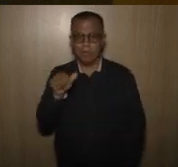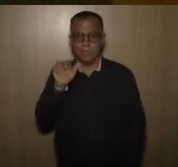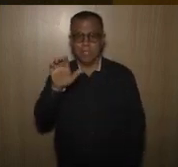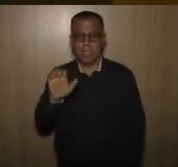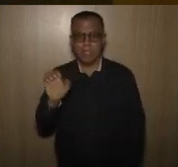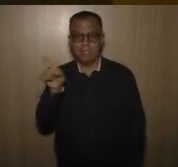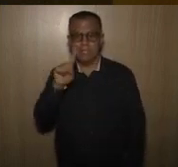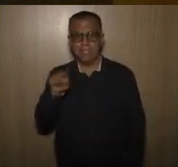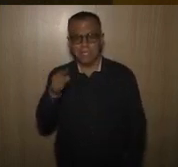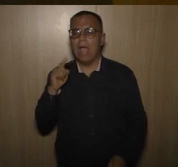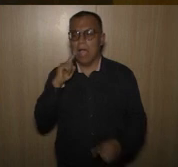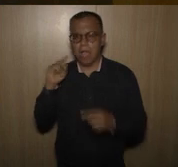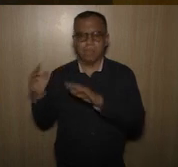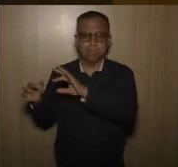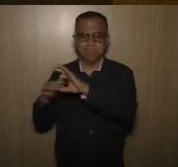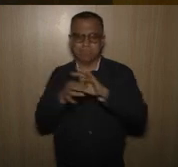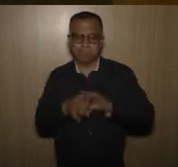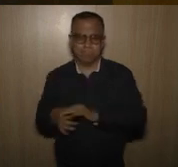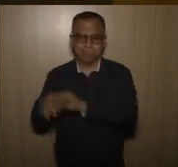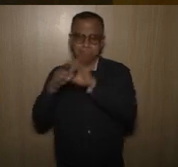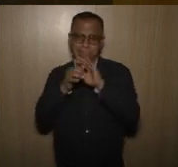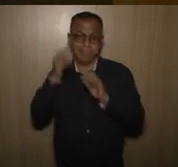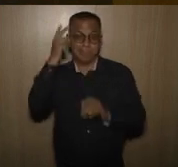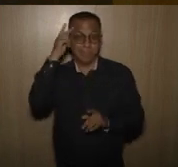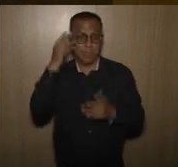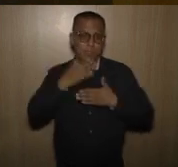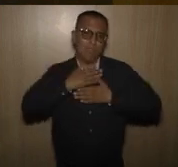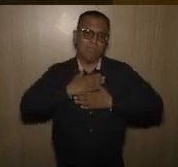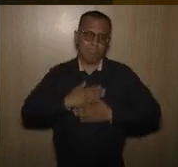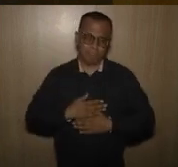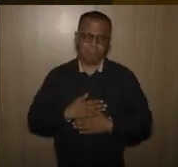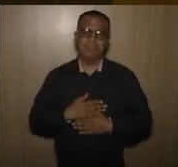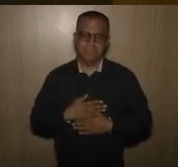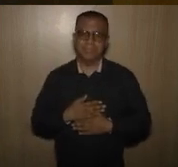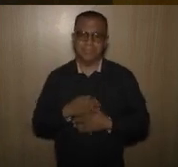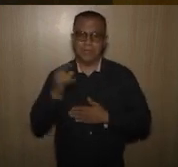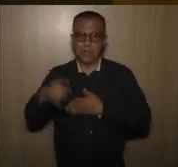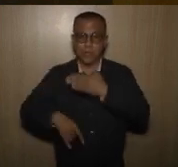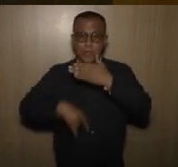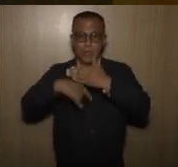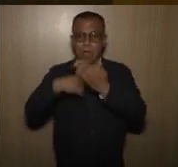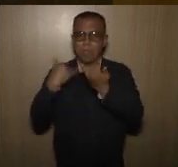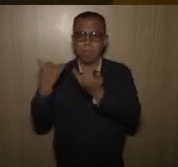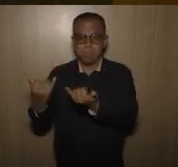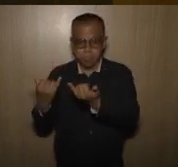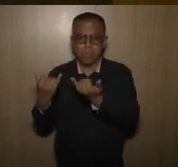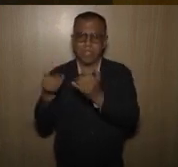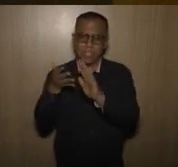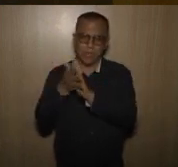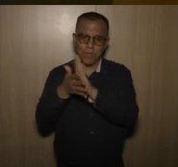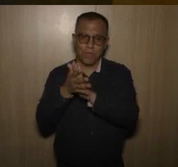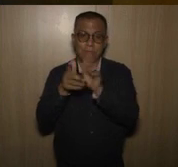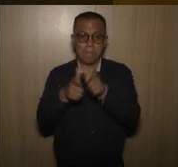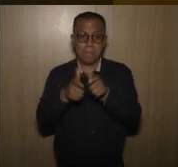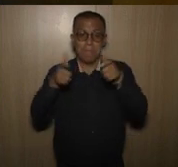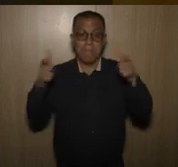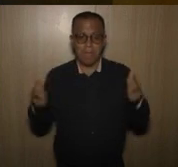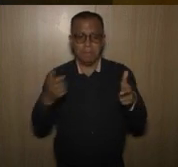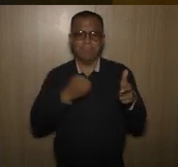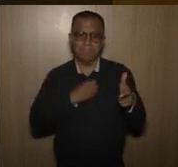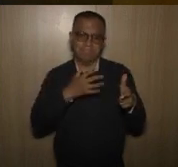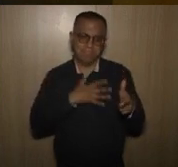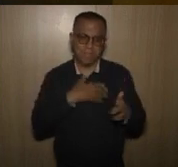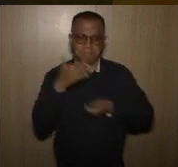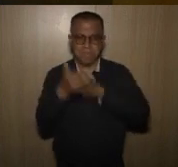coherencia de toda esa información. Todos vamos a estar muy tranquilos con la información que vamos a tener ahí y seguramente va a haber mayor oportunidad,